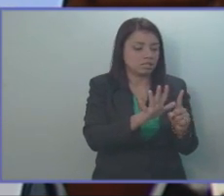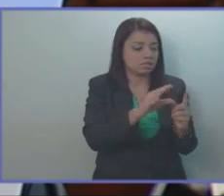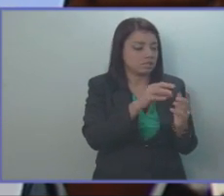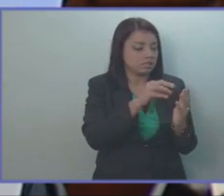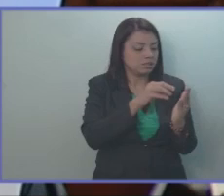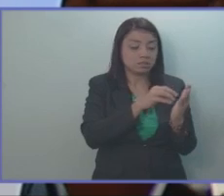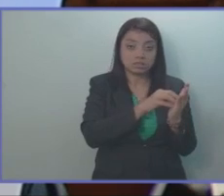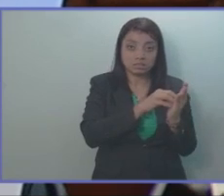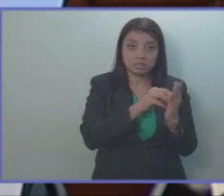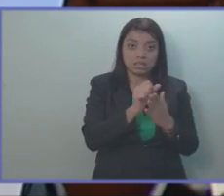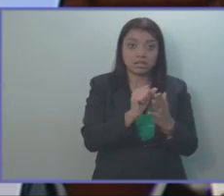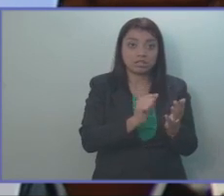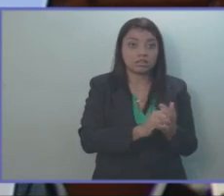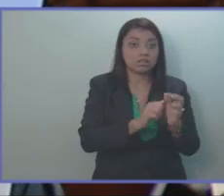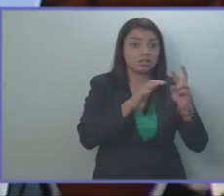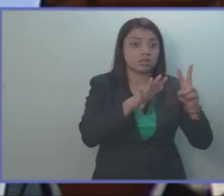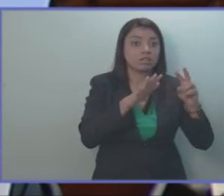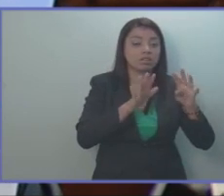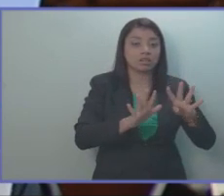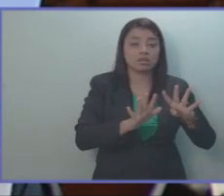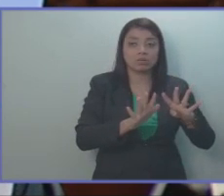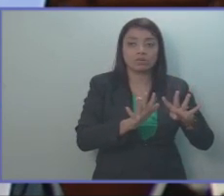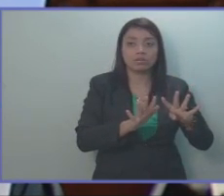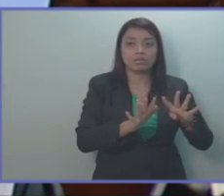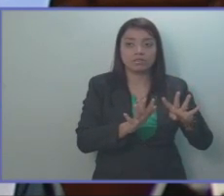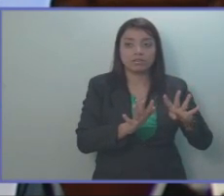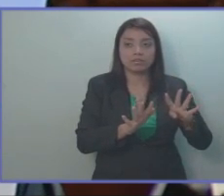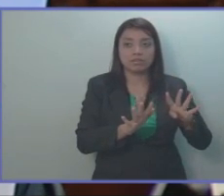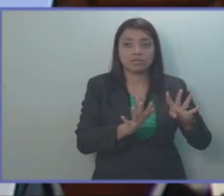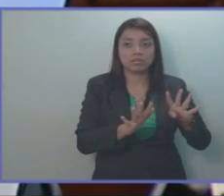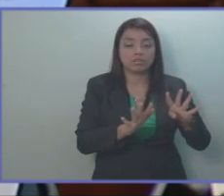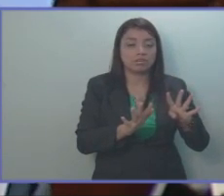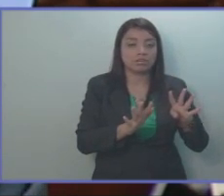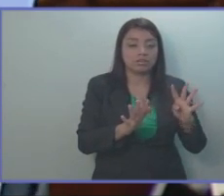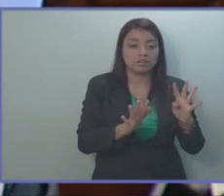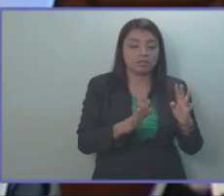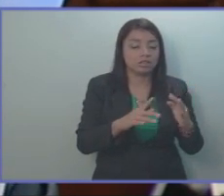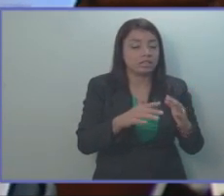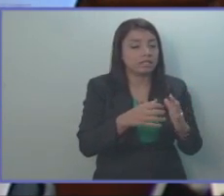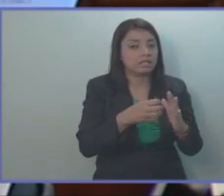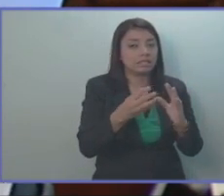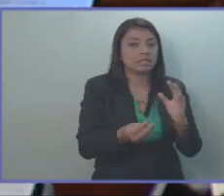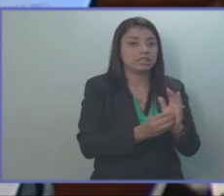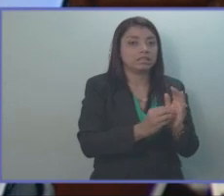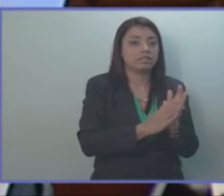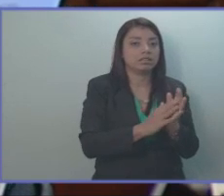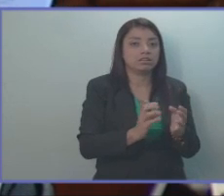artículo 79A de la siguiente manera. Centro de máxima seguridad.